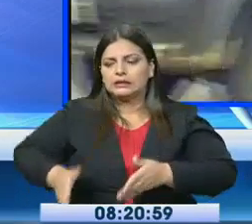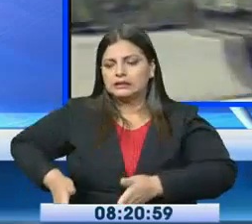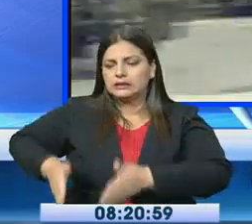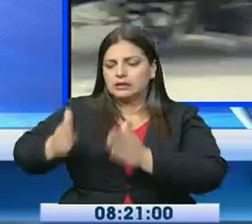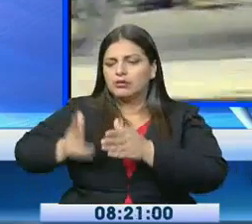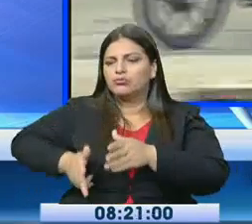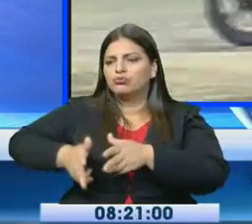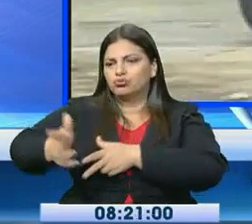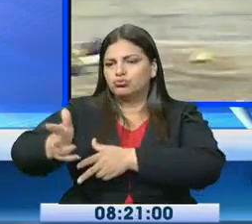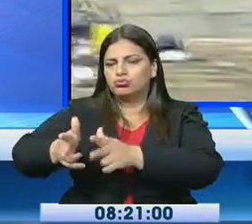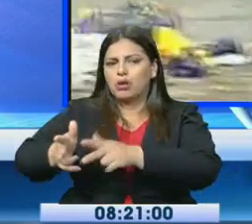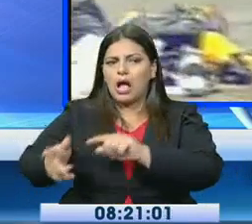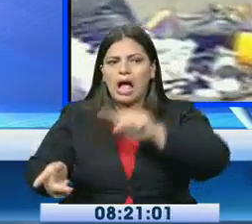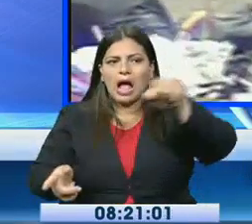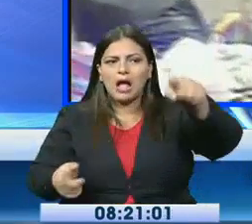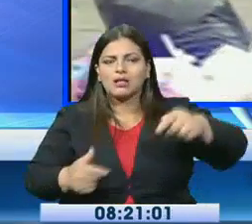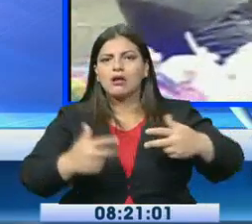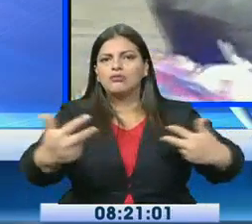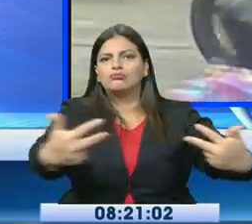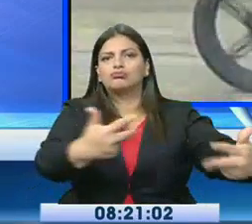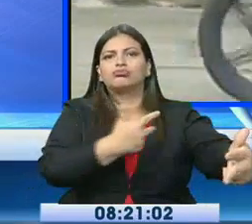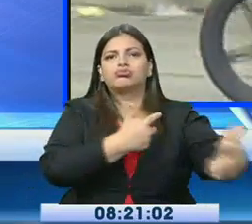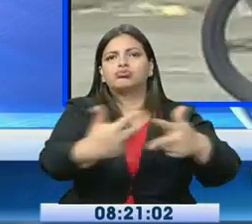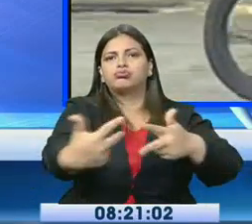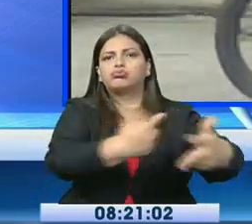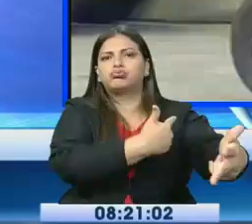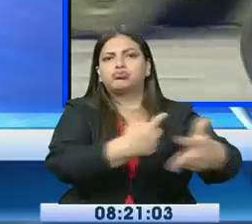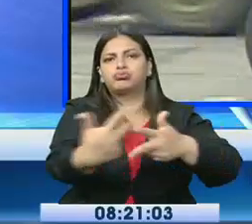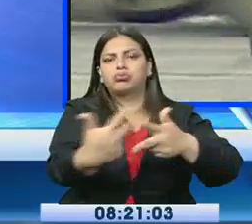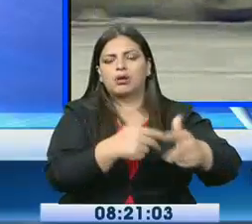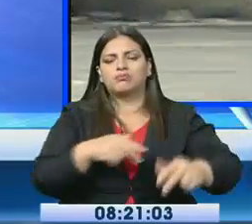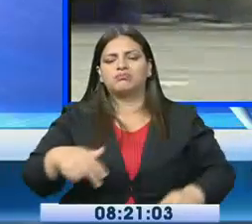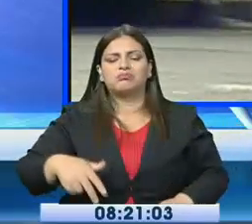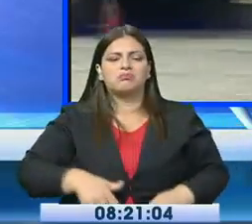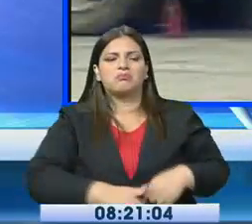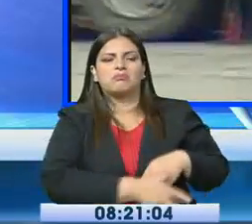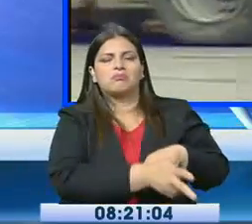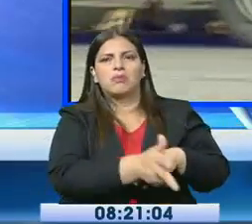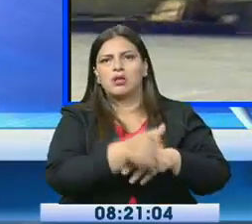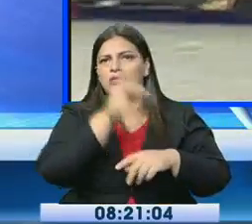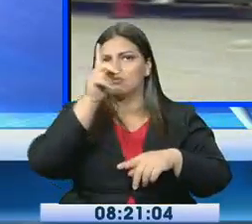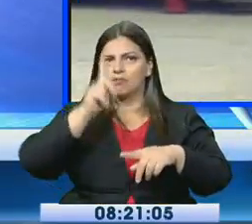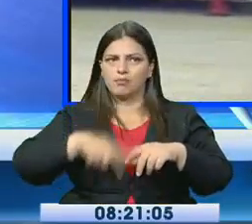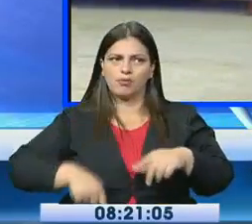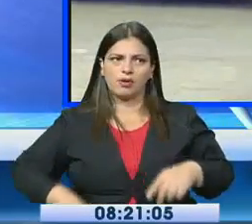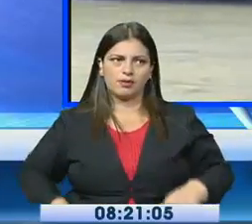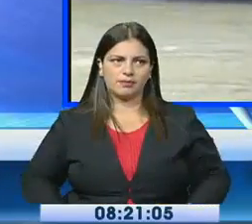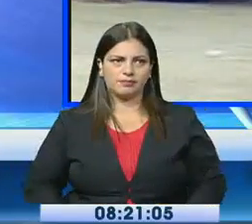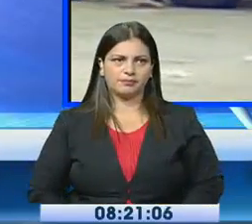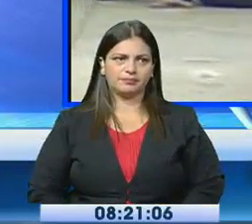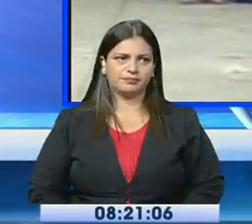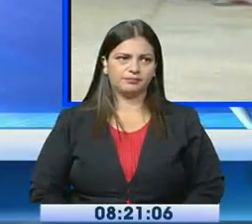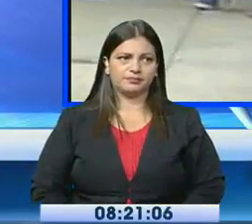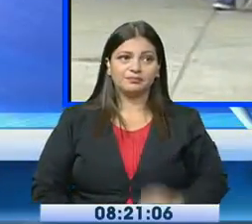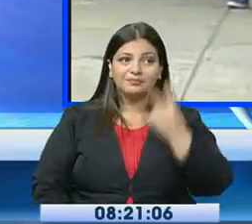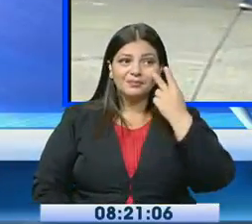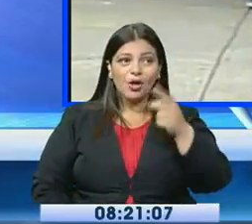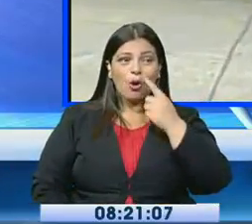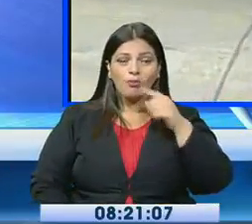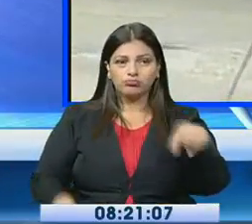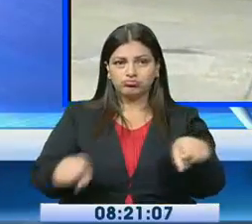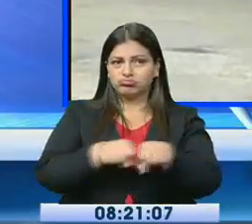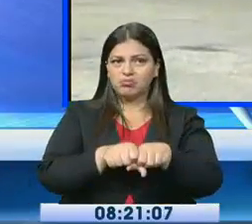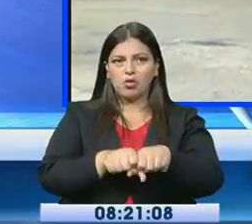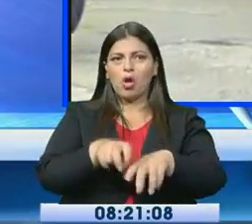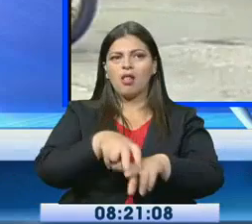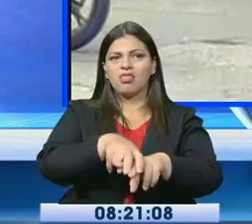avenida principal? No pueden salir de ahí. Pero mira tú, ahí está, otro enchancletado. Y enfrente de los agentes, ¿ah? Otro enchancletado, vamos a ver si tiene